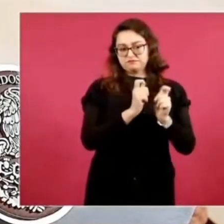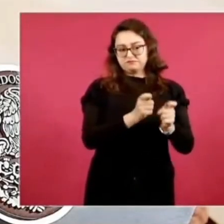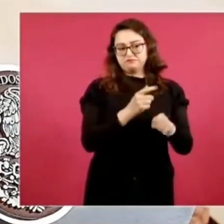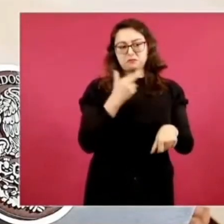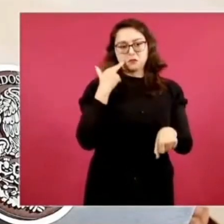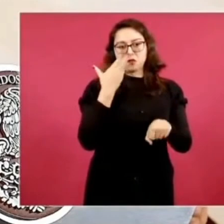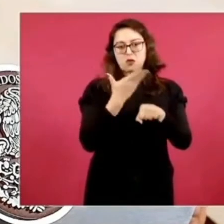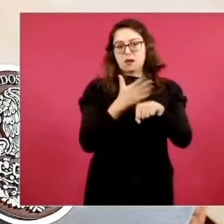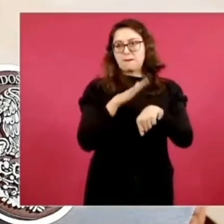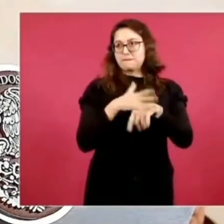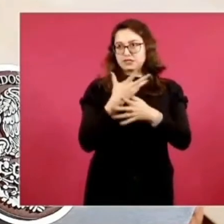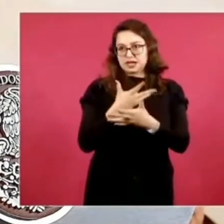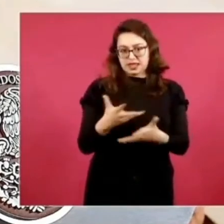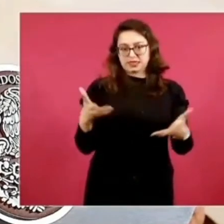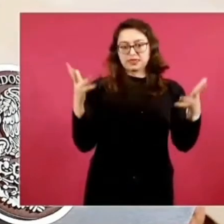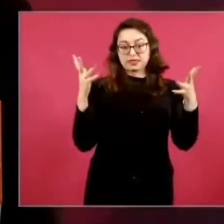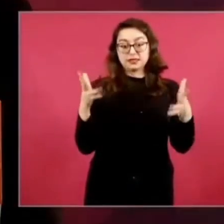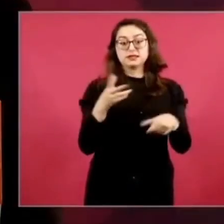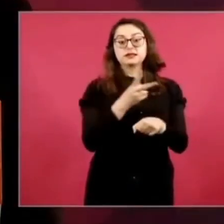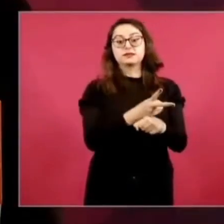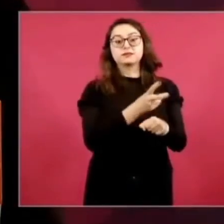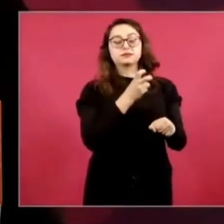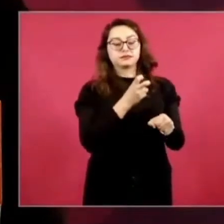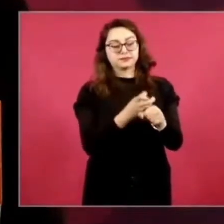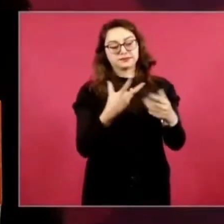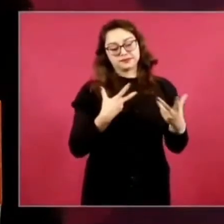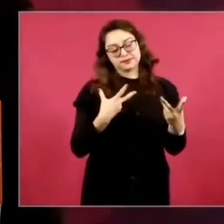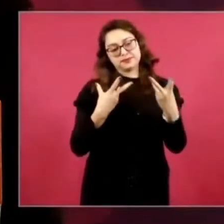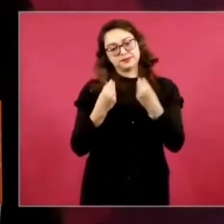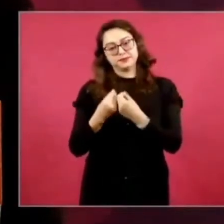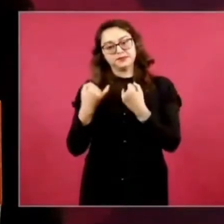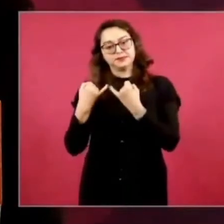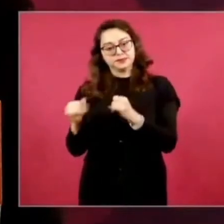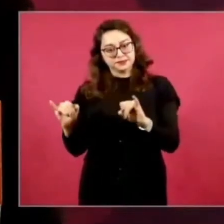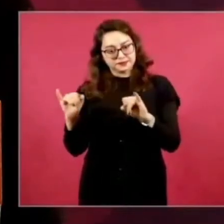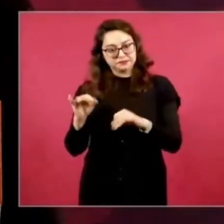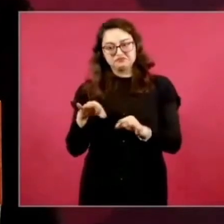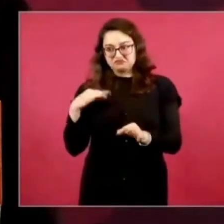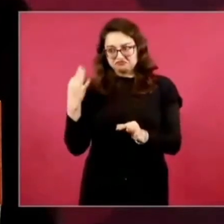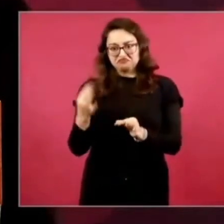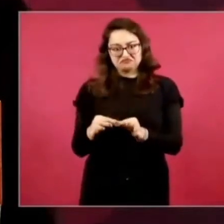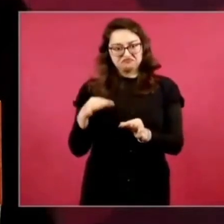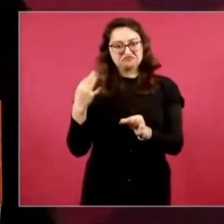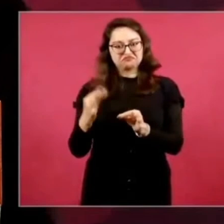Y los invité a los directivos porque han cumplido.